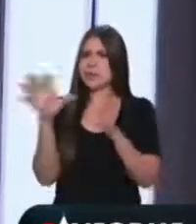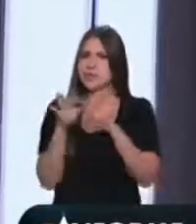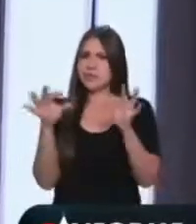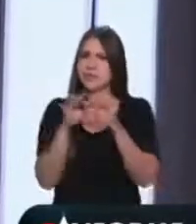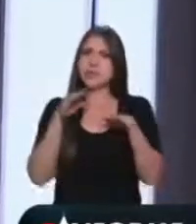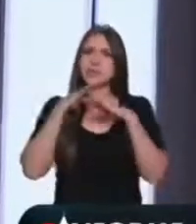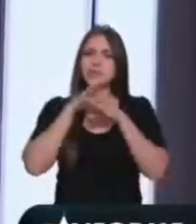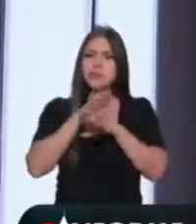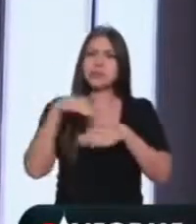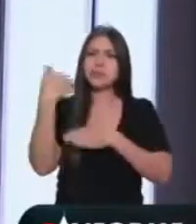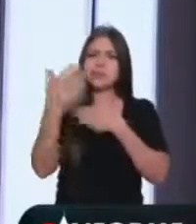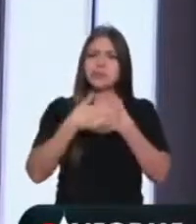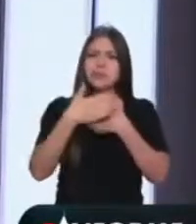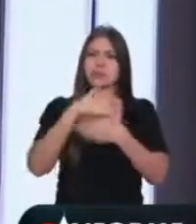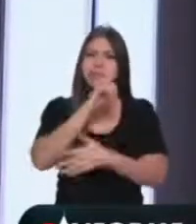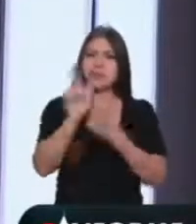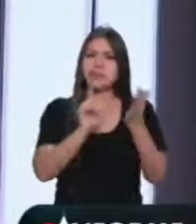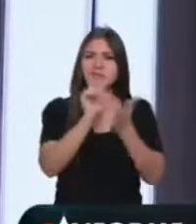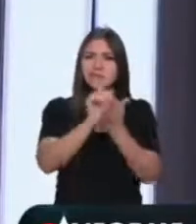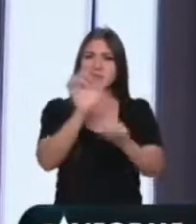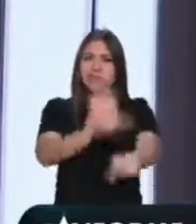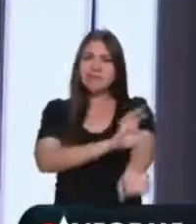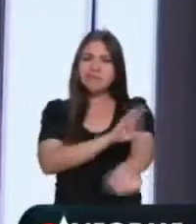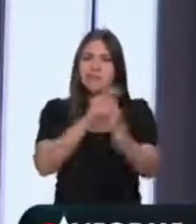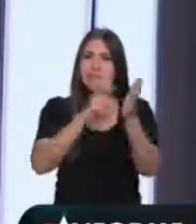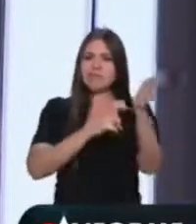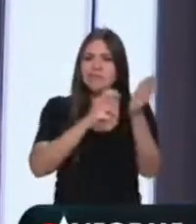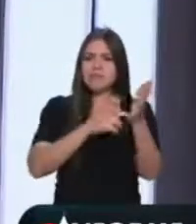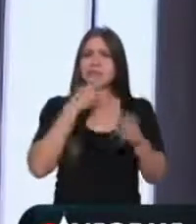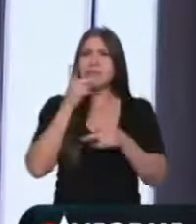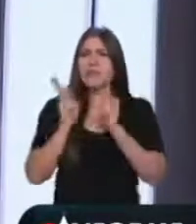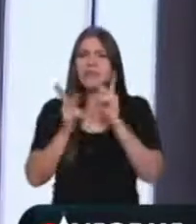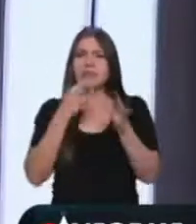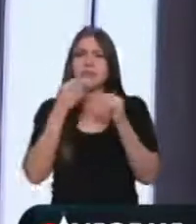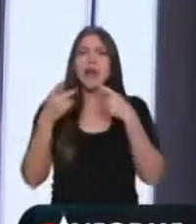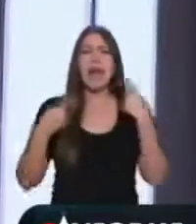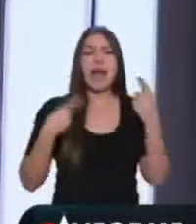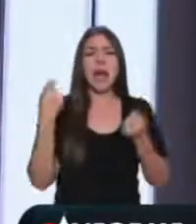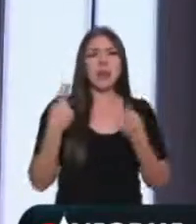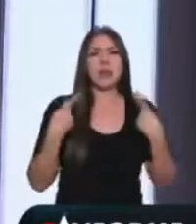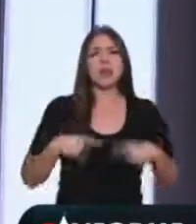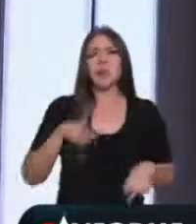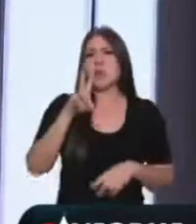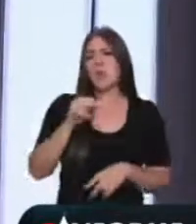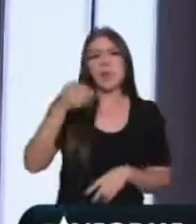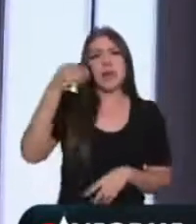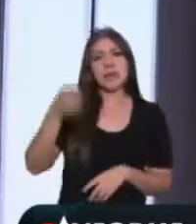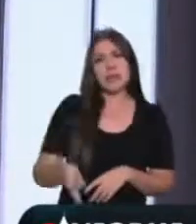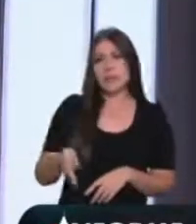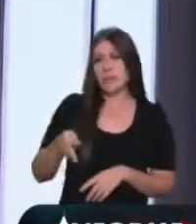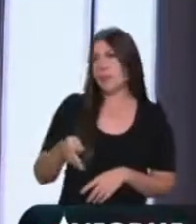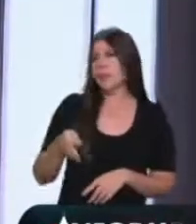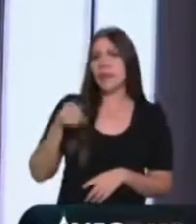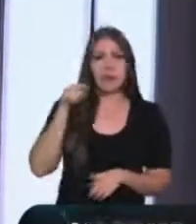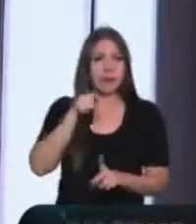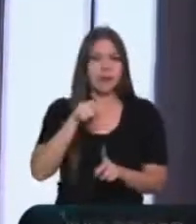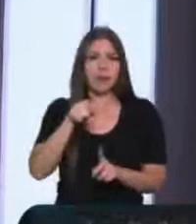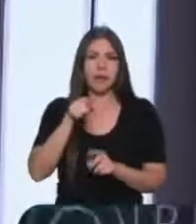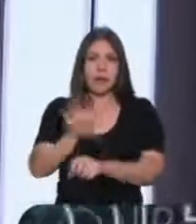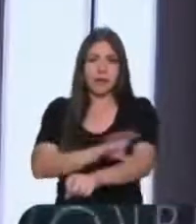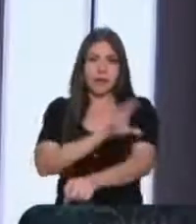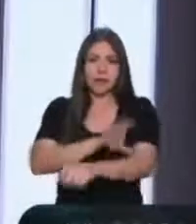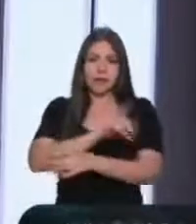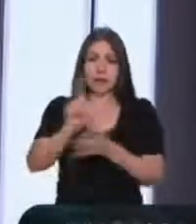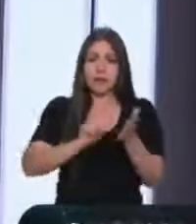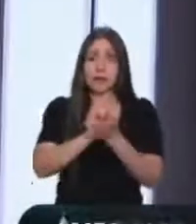lo que han dicho quienes se oponen a la reforma bajo dos argumentos. Uno, que se trata de un obstáculo para la generación de energías limpias y